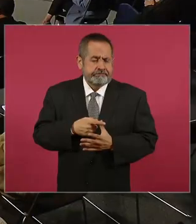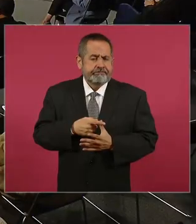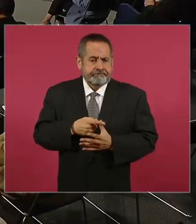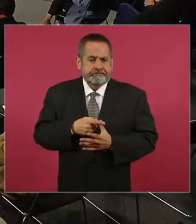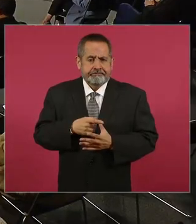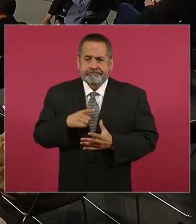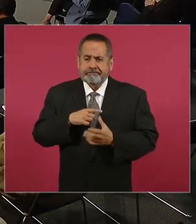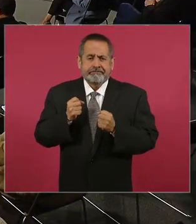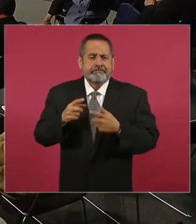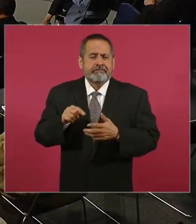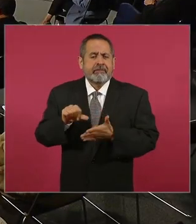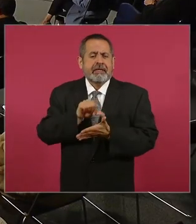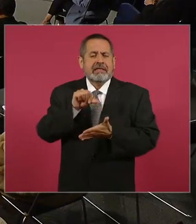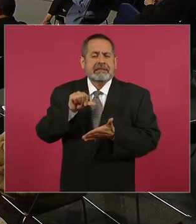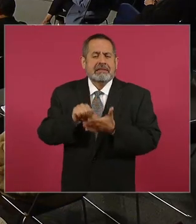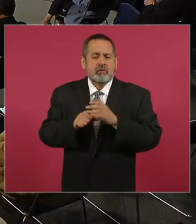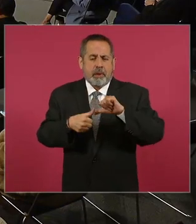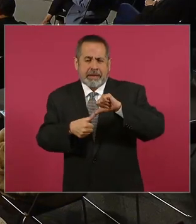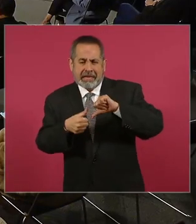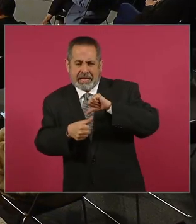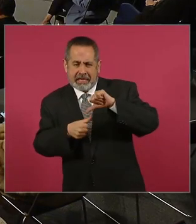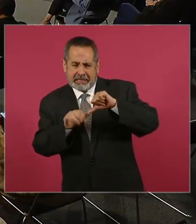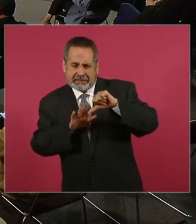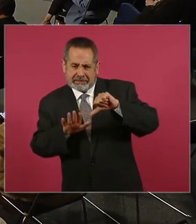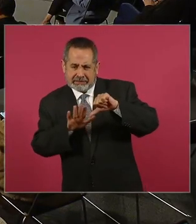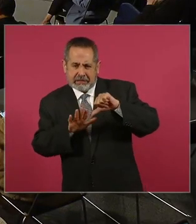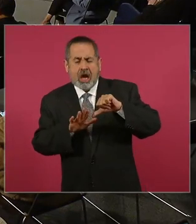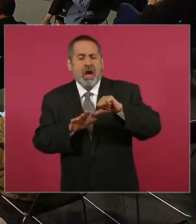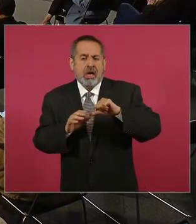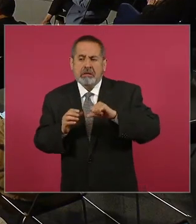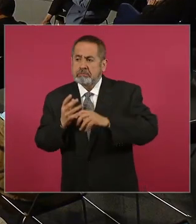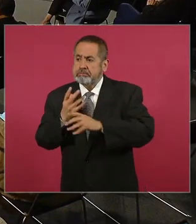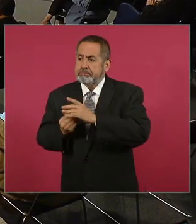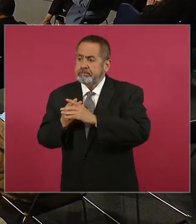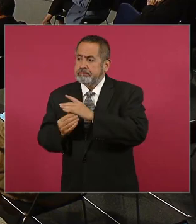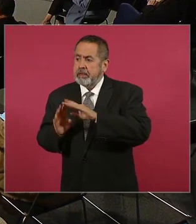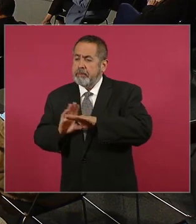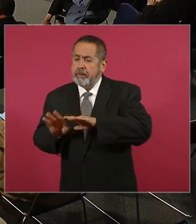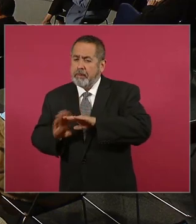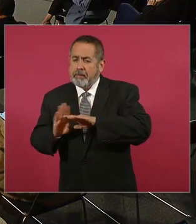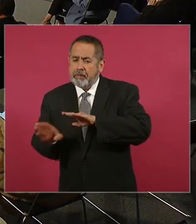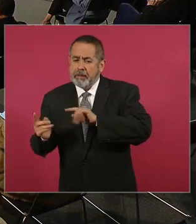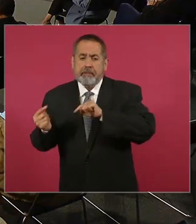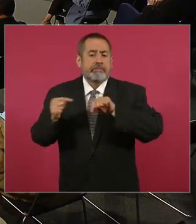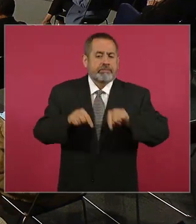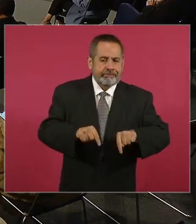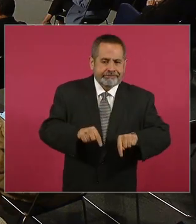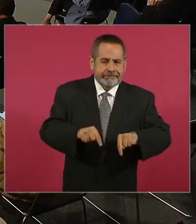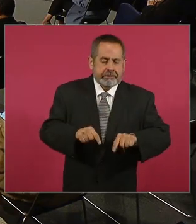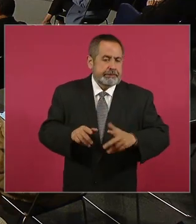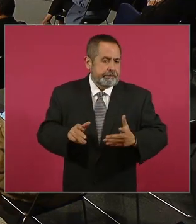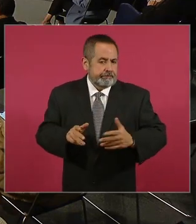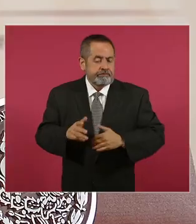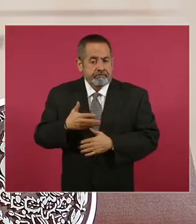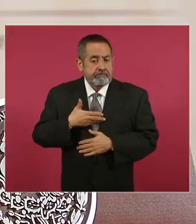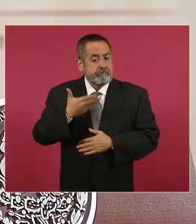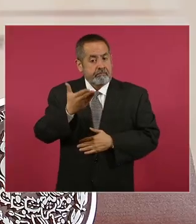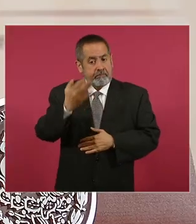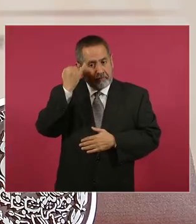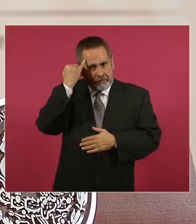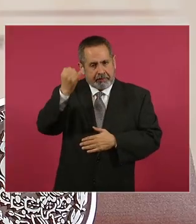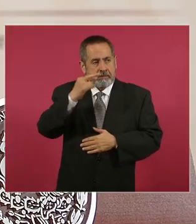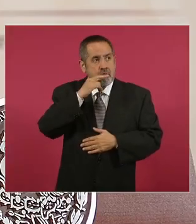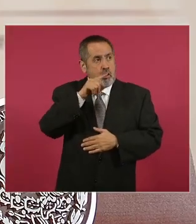luego de Centroamérica, y es donde estamos proponiendo que se lleve a cabo